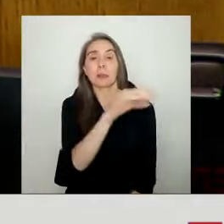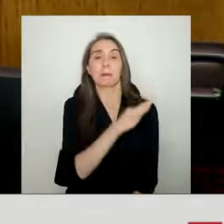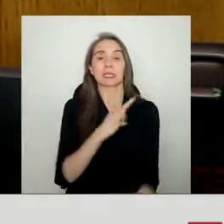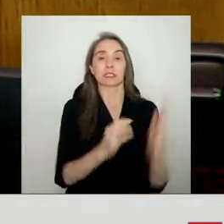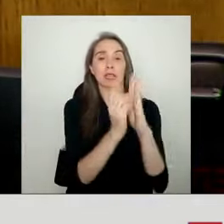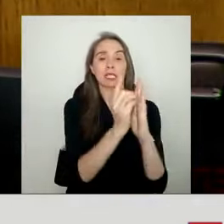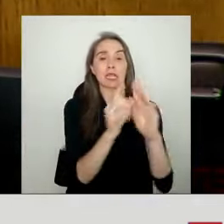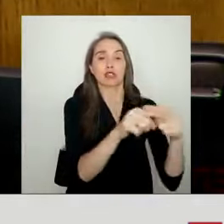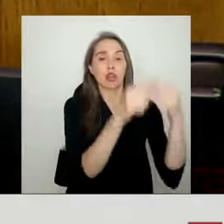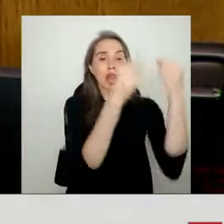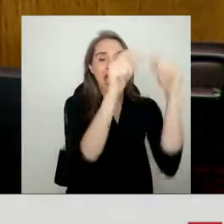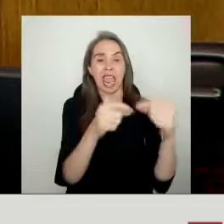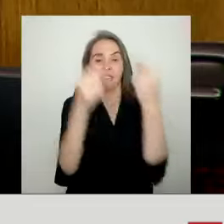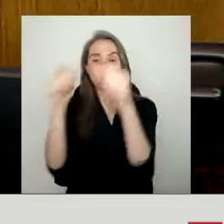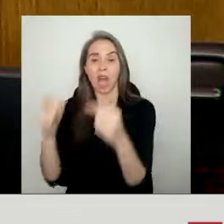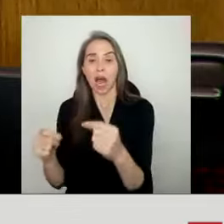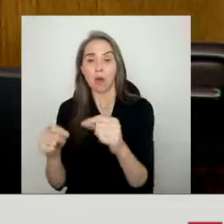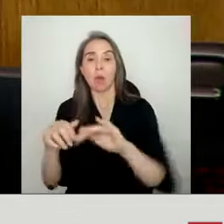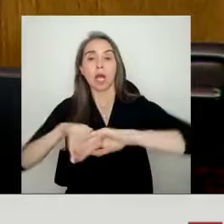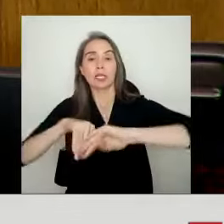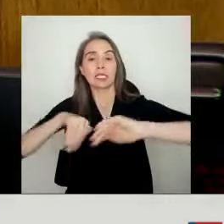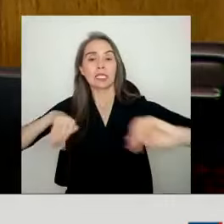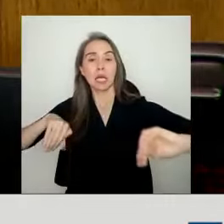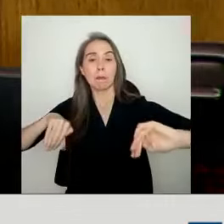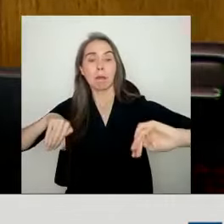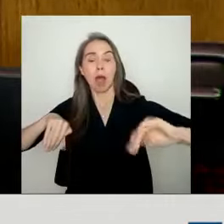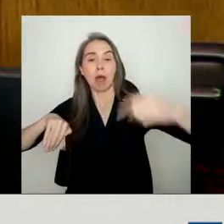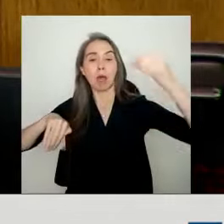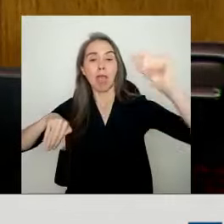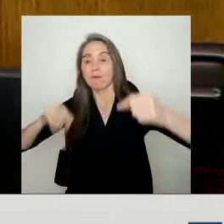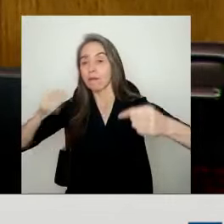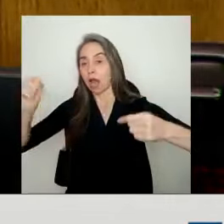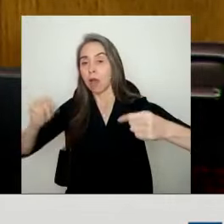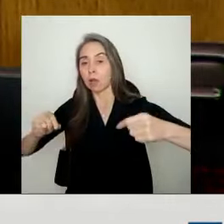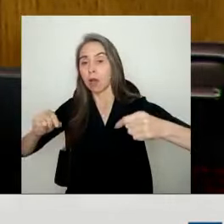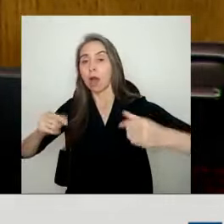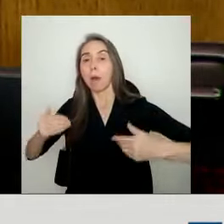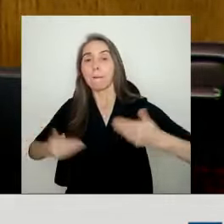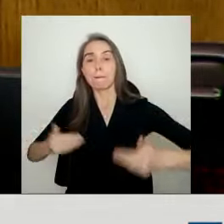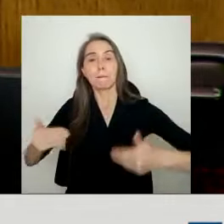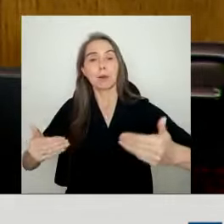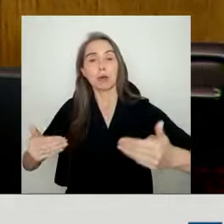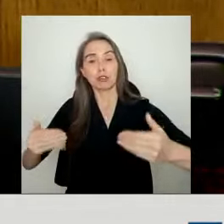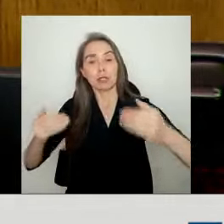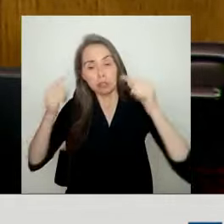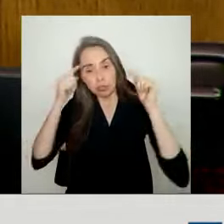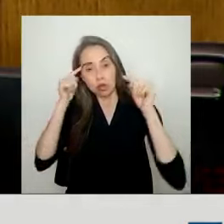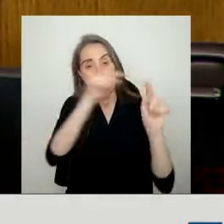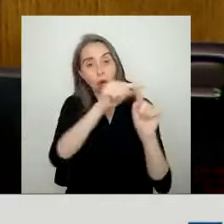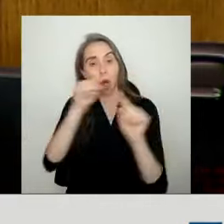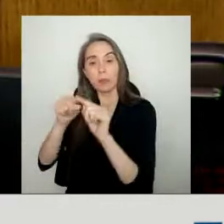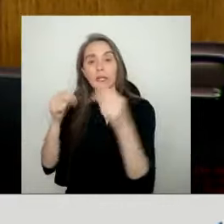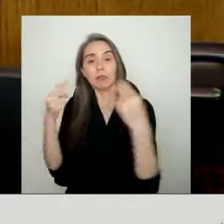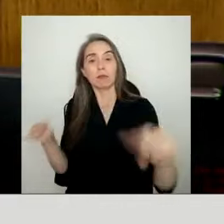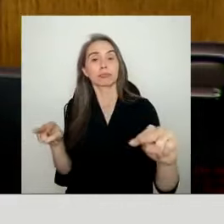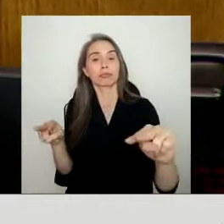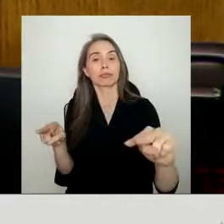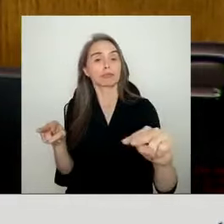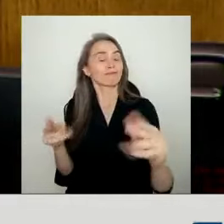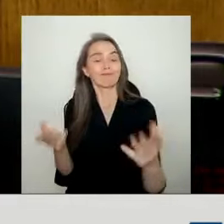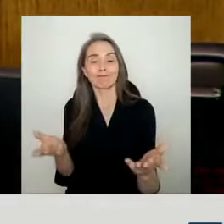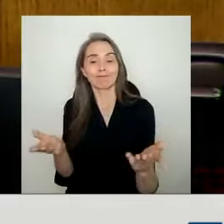operan de manera separada y bajo procesos con características y objetivos propios de cada servicio que dificulta El